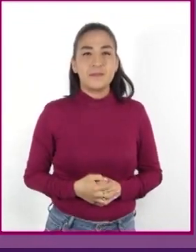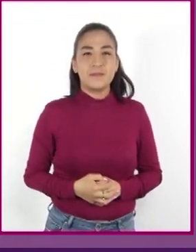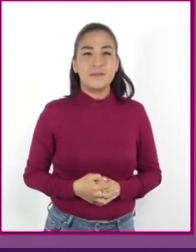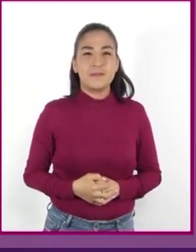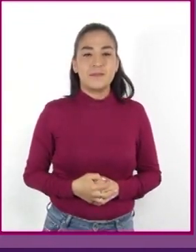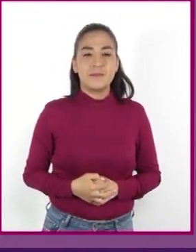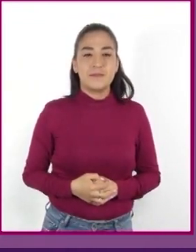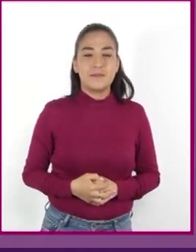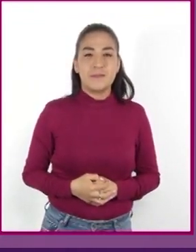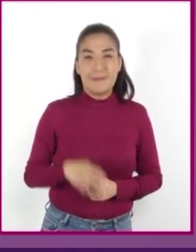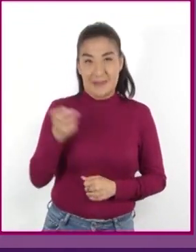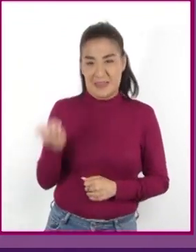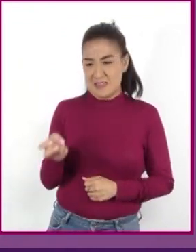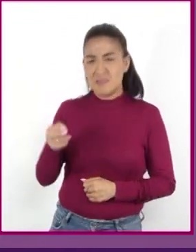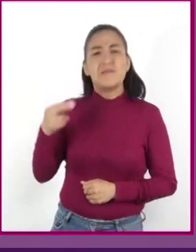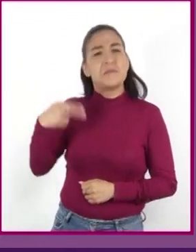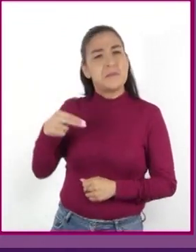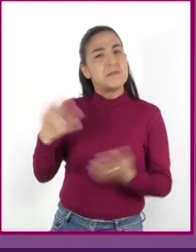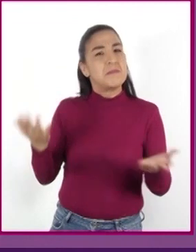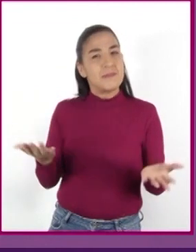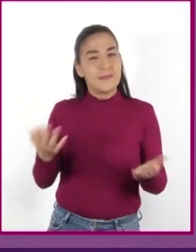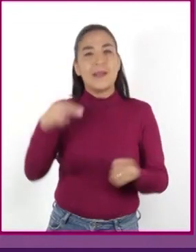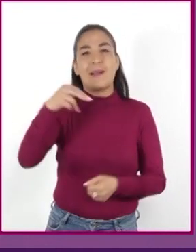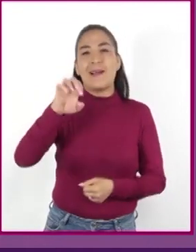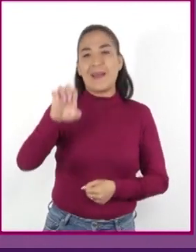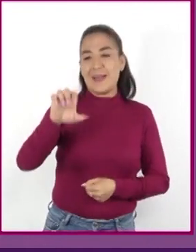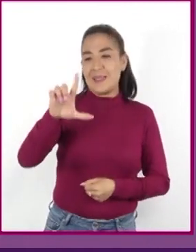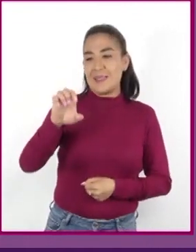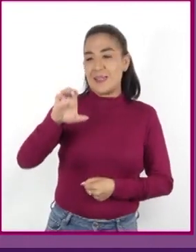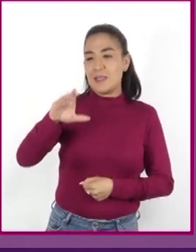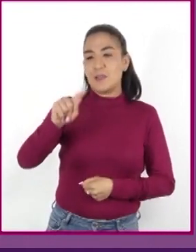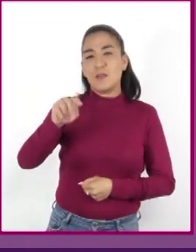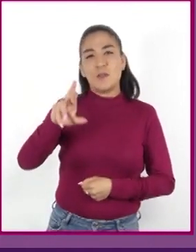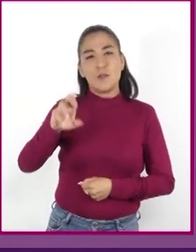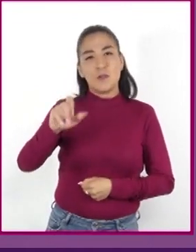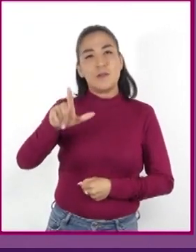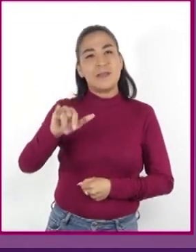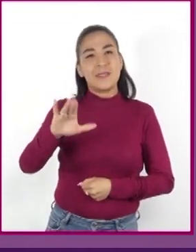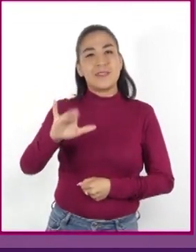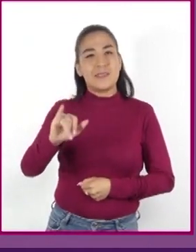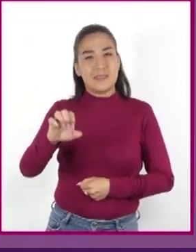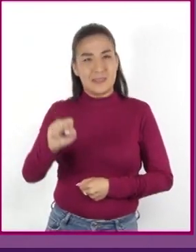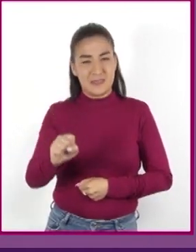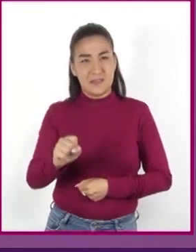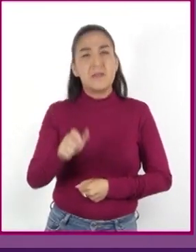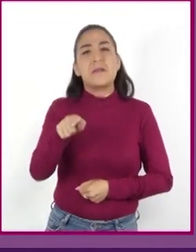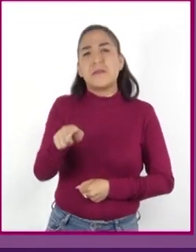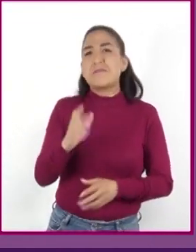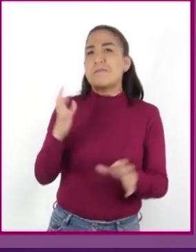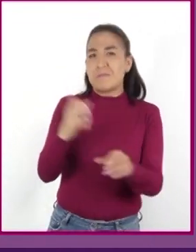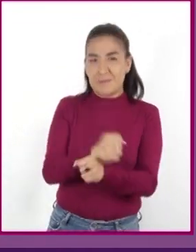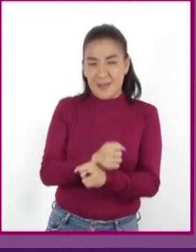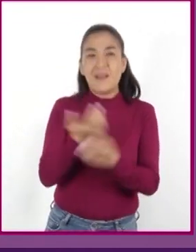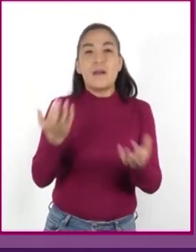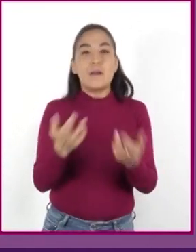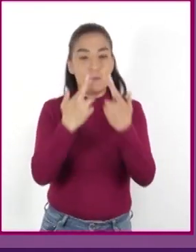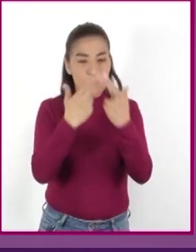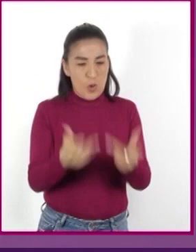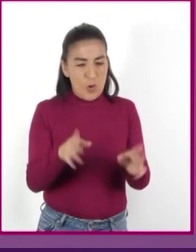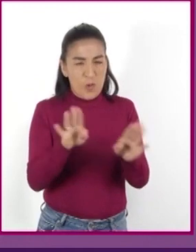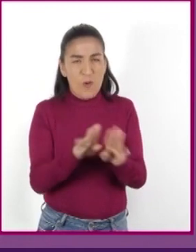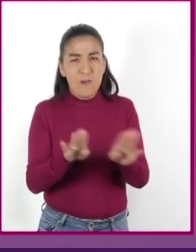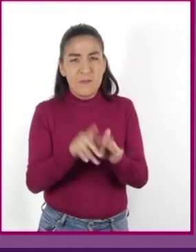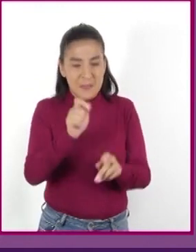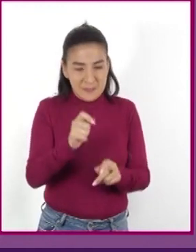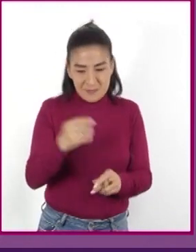Este proceso se conoce como electrólisis. La electrólisis consiste en el rompimiento de la